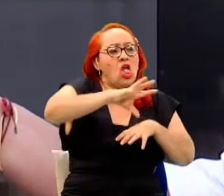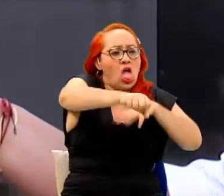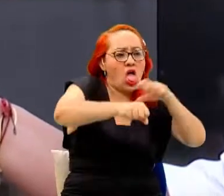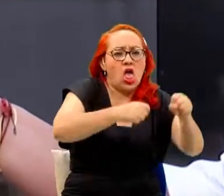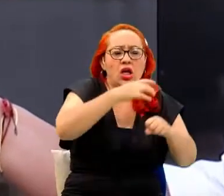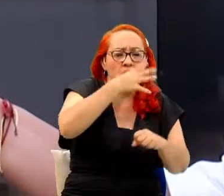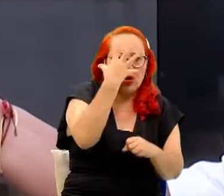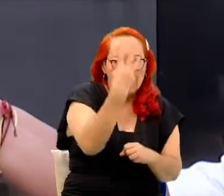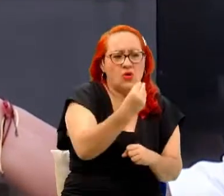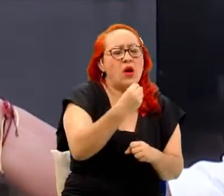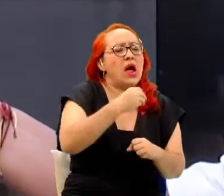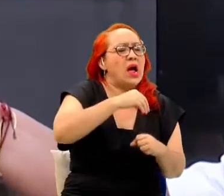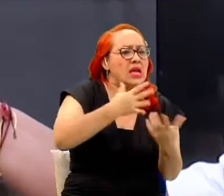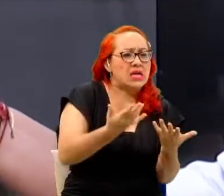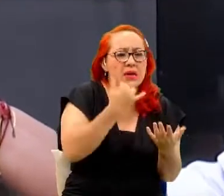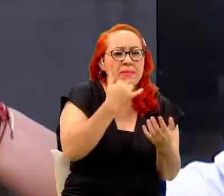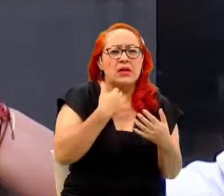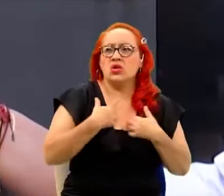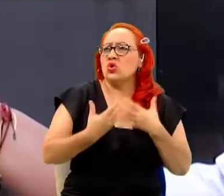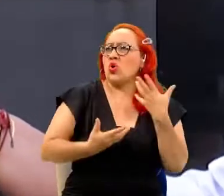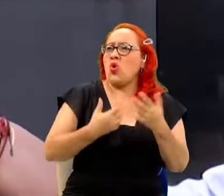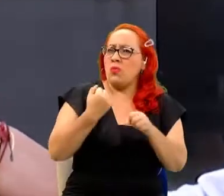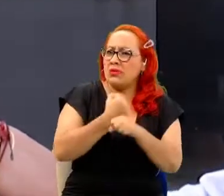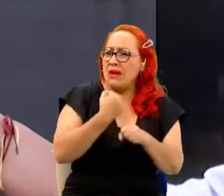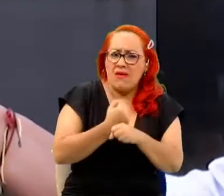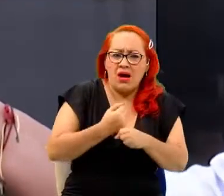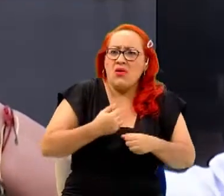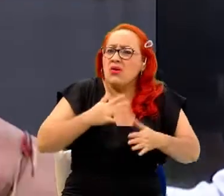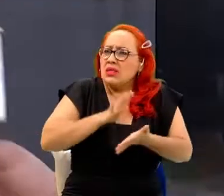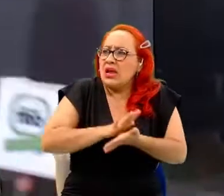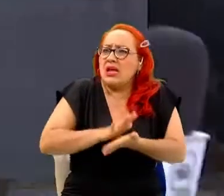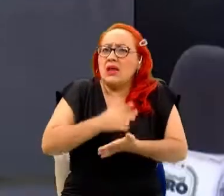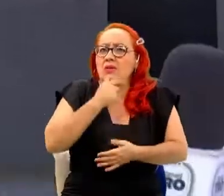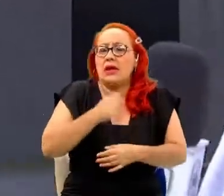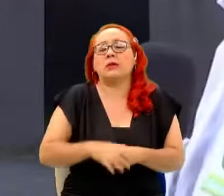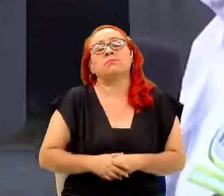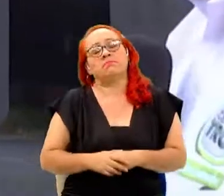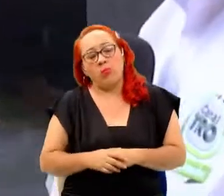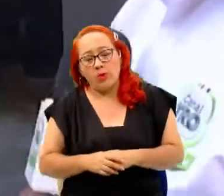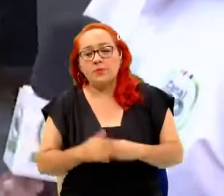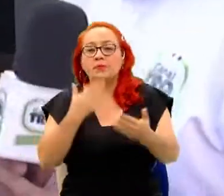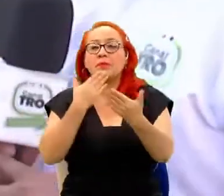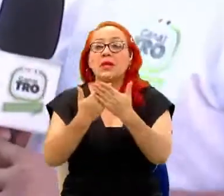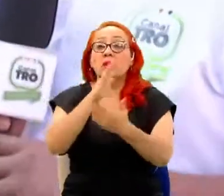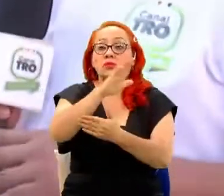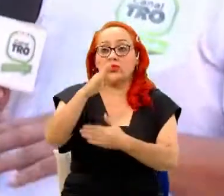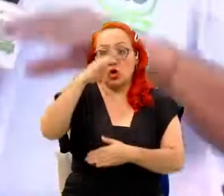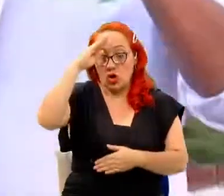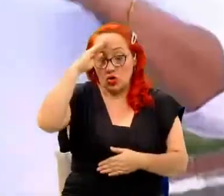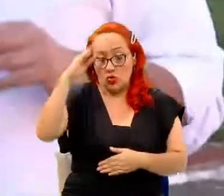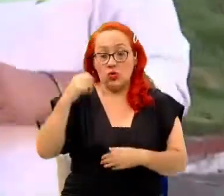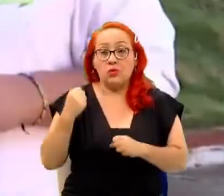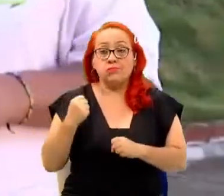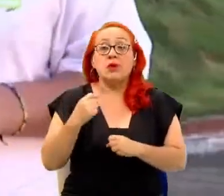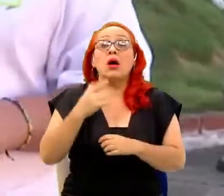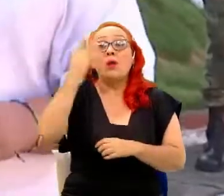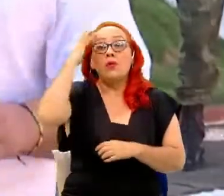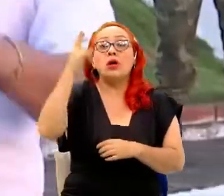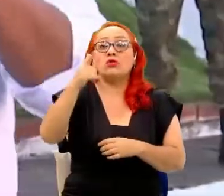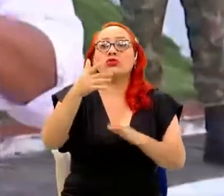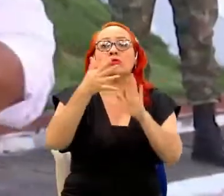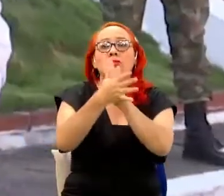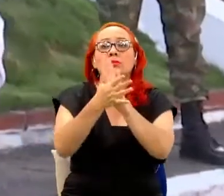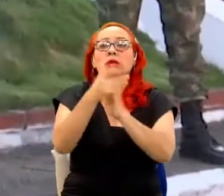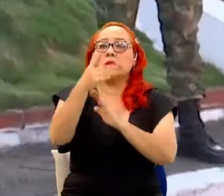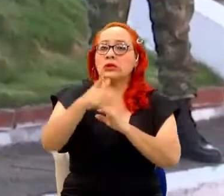evitándoles pues en el libre trabajo diario muchísimas gracias por atendernos a esta hora en oriente de noticias pues ya ustedes lo ven es